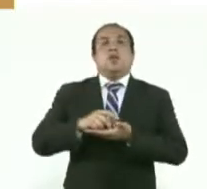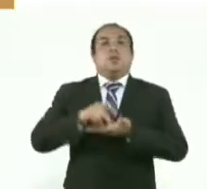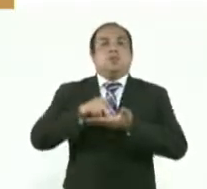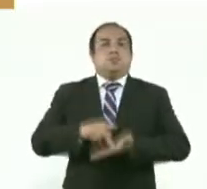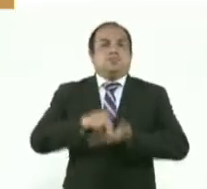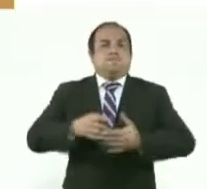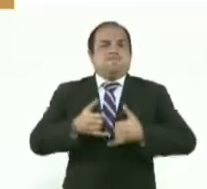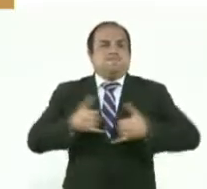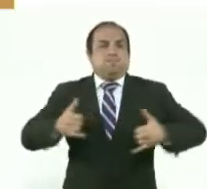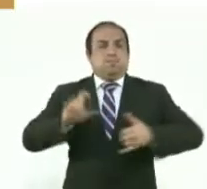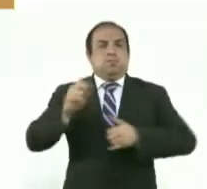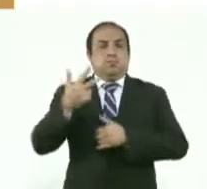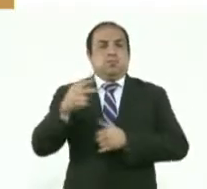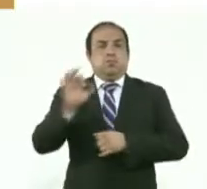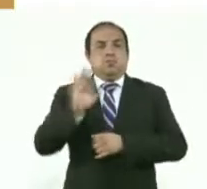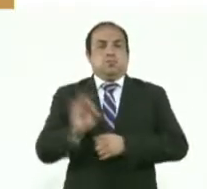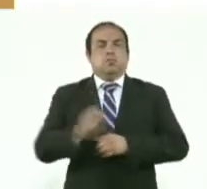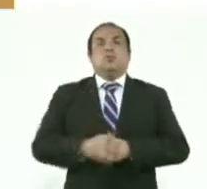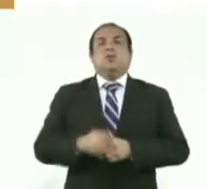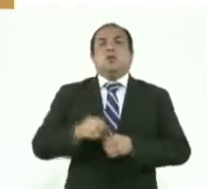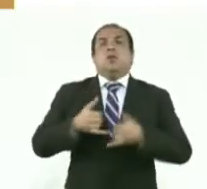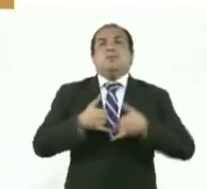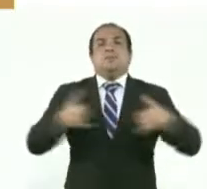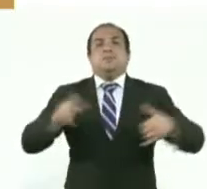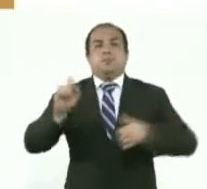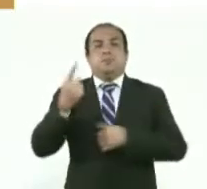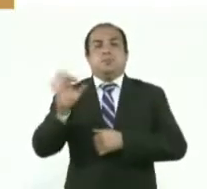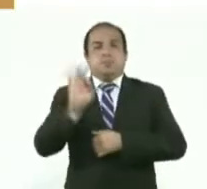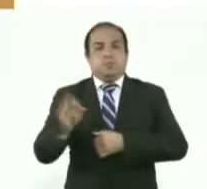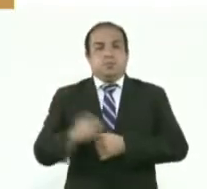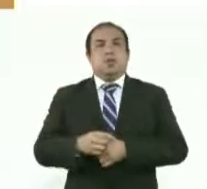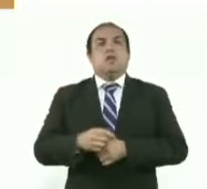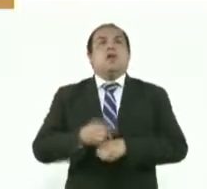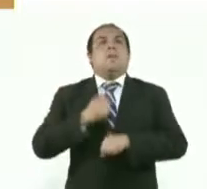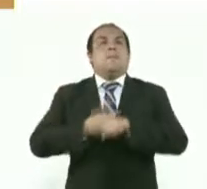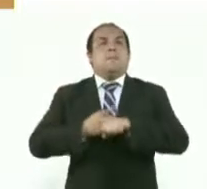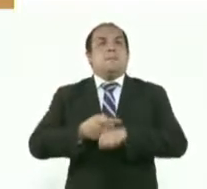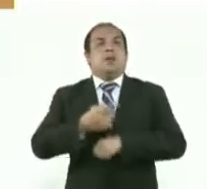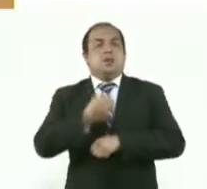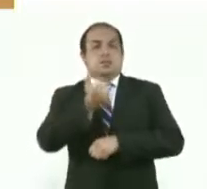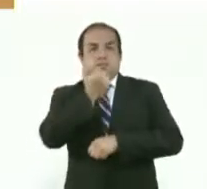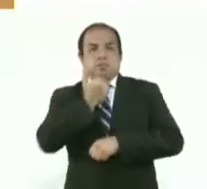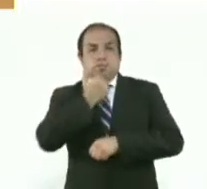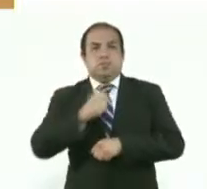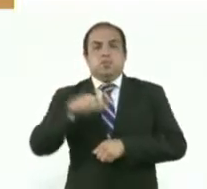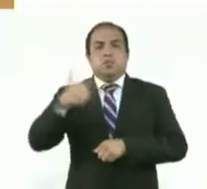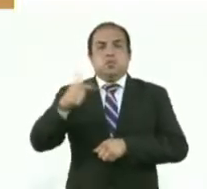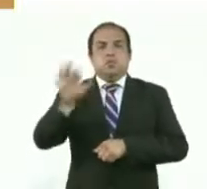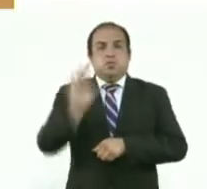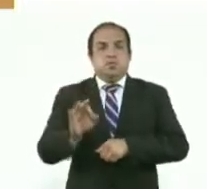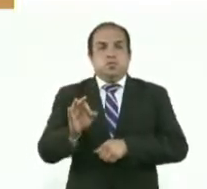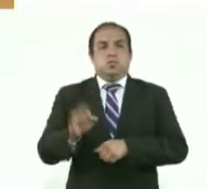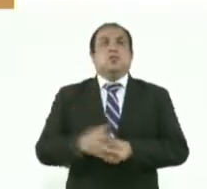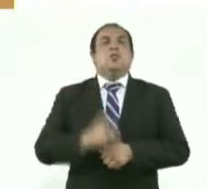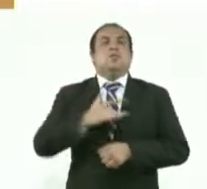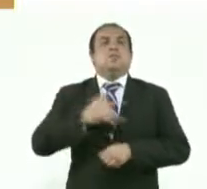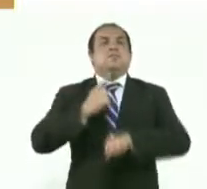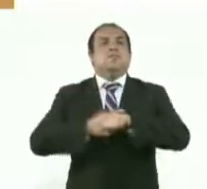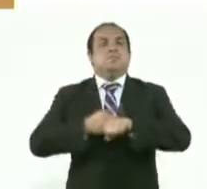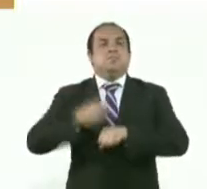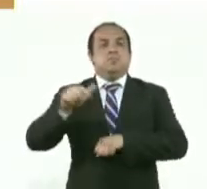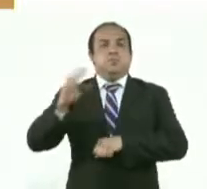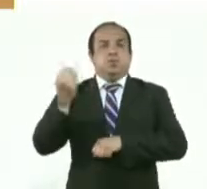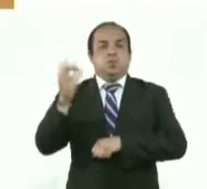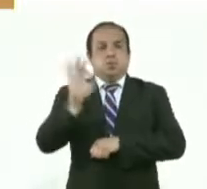obesidad, 21%, y diabetes, 12%, hipertensión, 9%. Seguimos trabajando